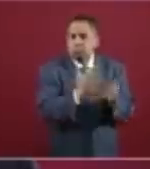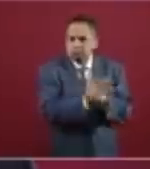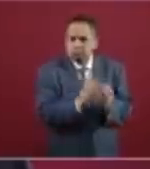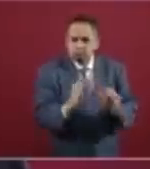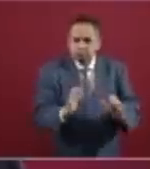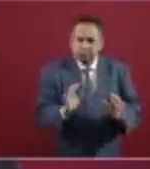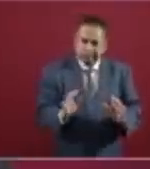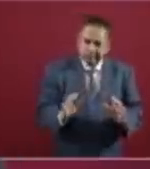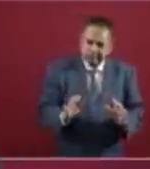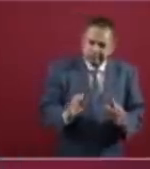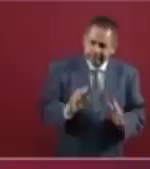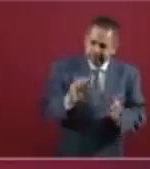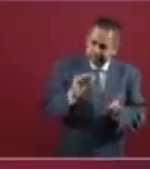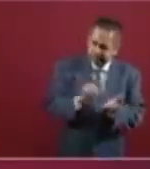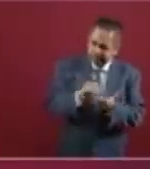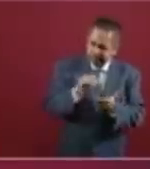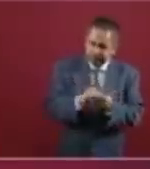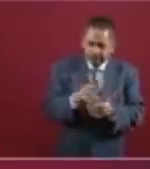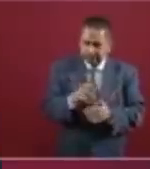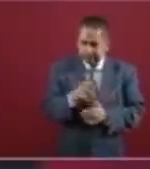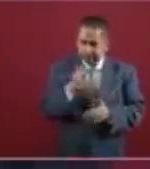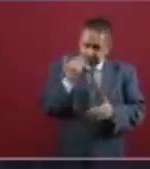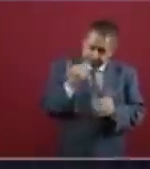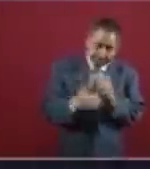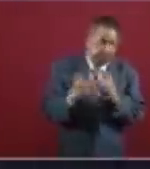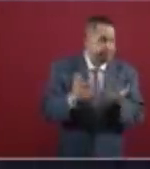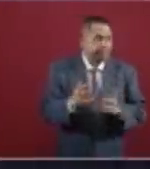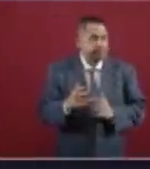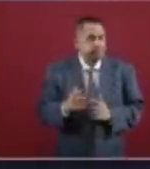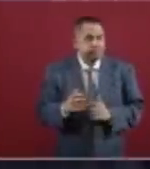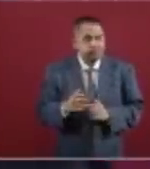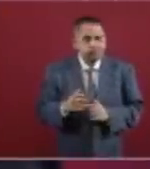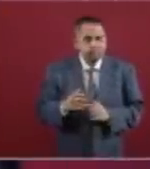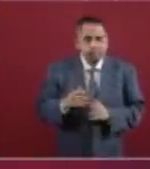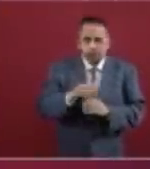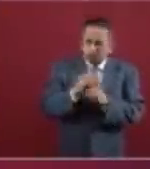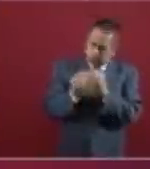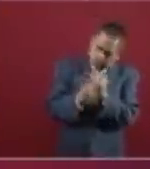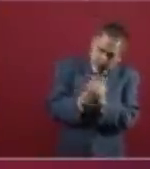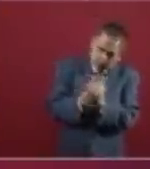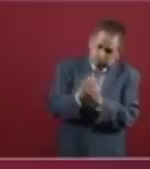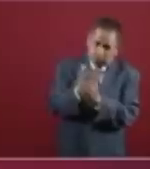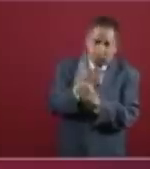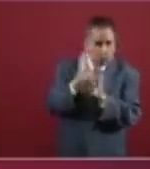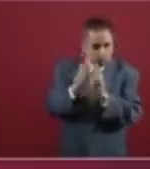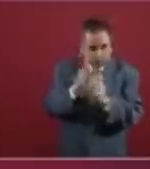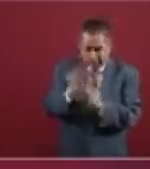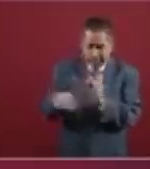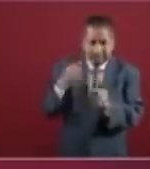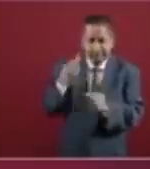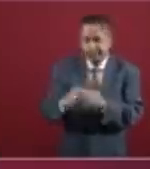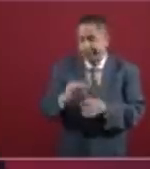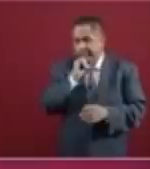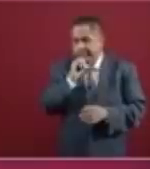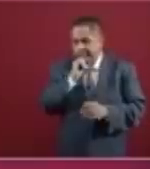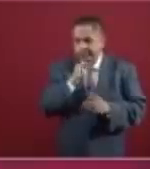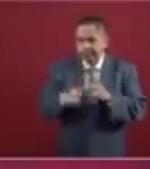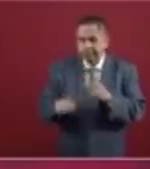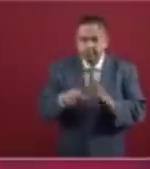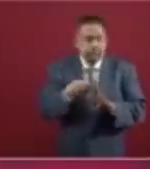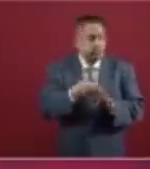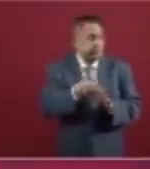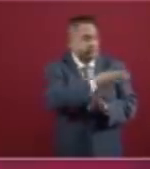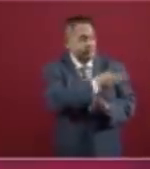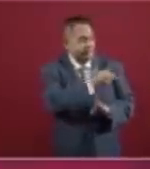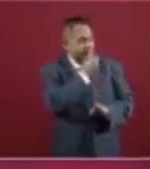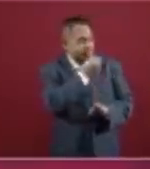Todavía no acaba de nacer lo nuevo y no termina de morir